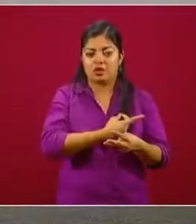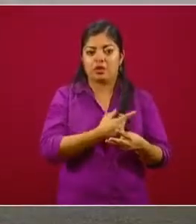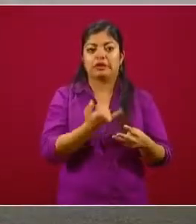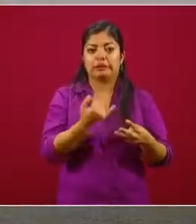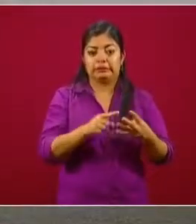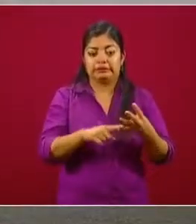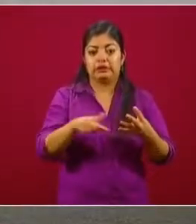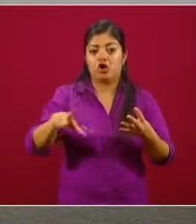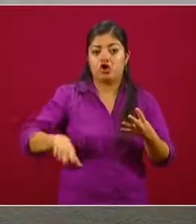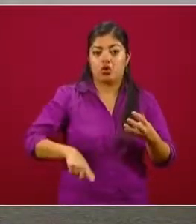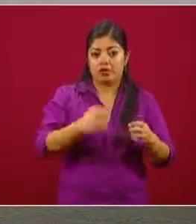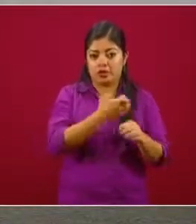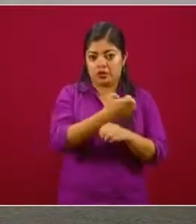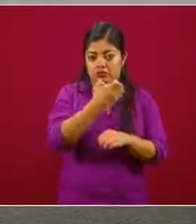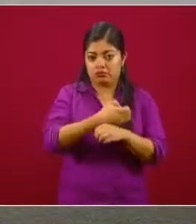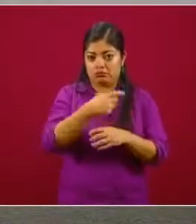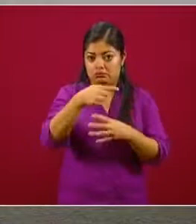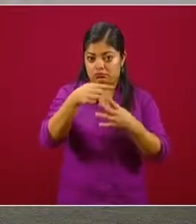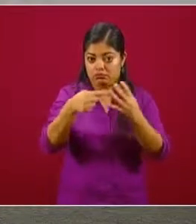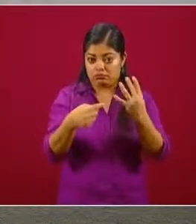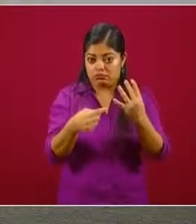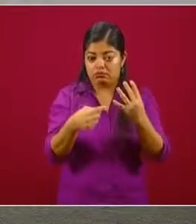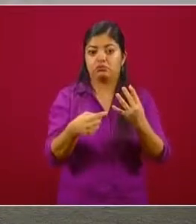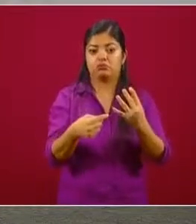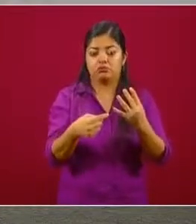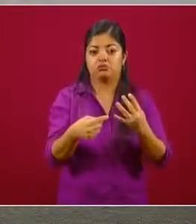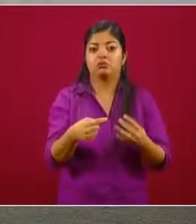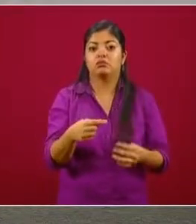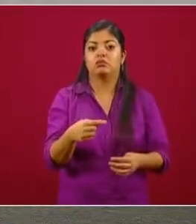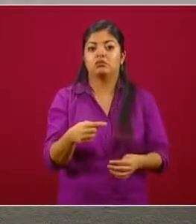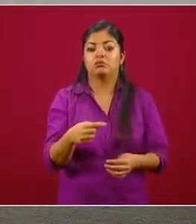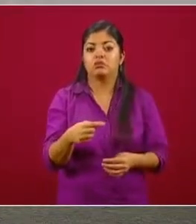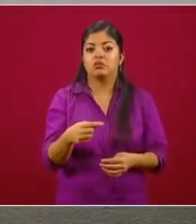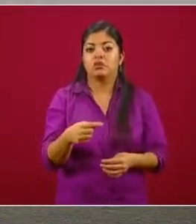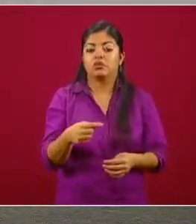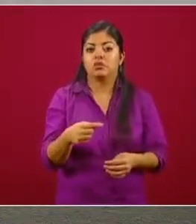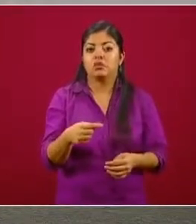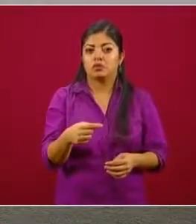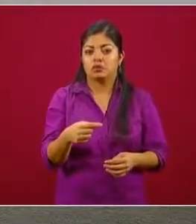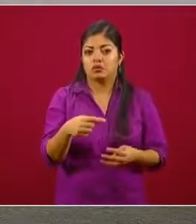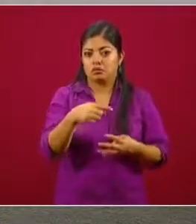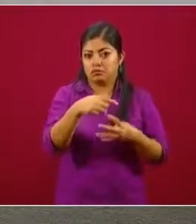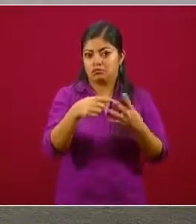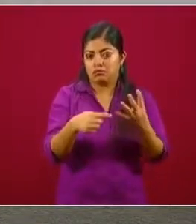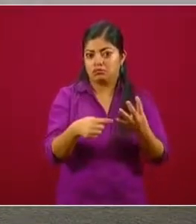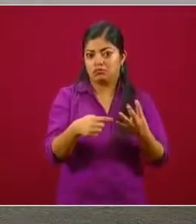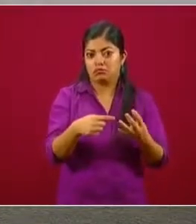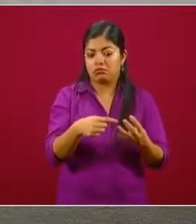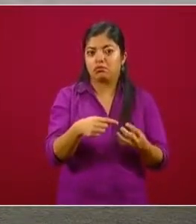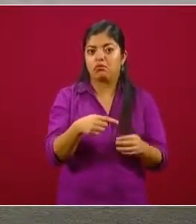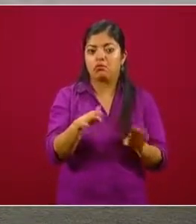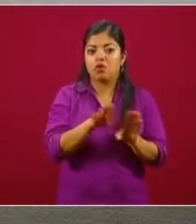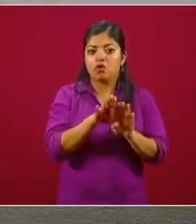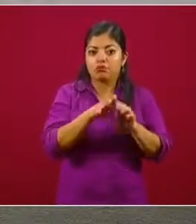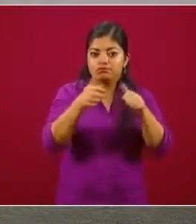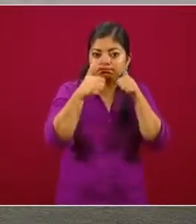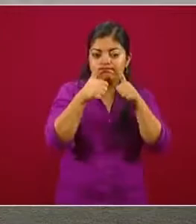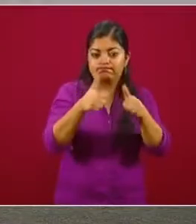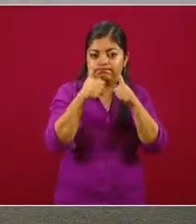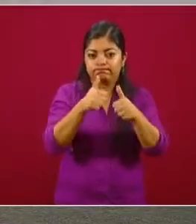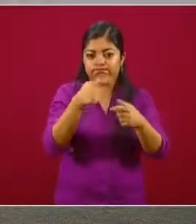gobiernos estatales. Cada una tiene un marco de competencia de acuerdo a las